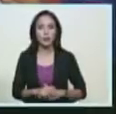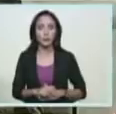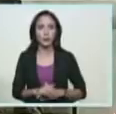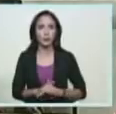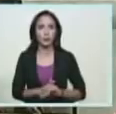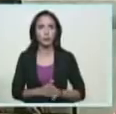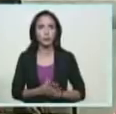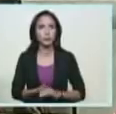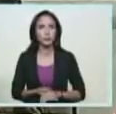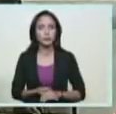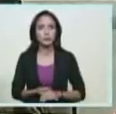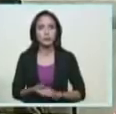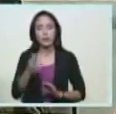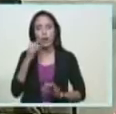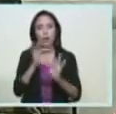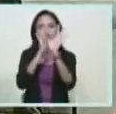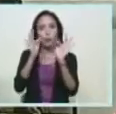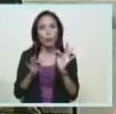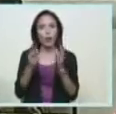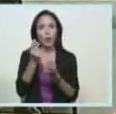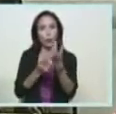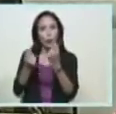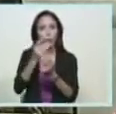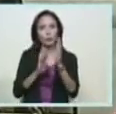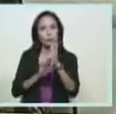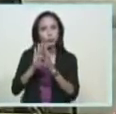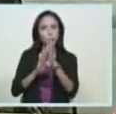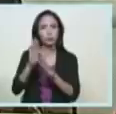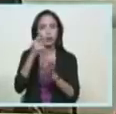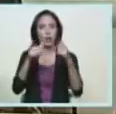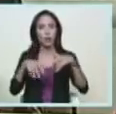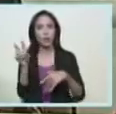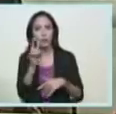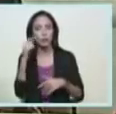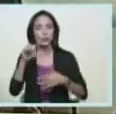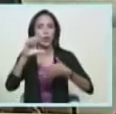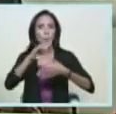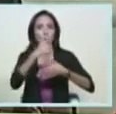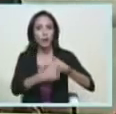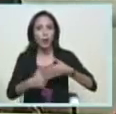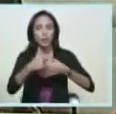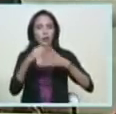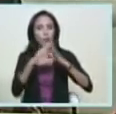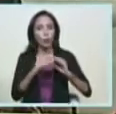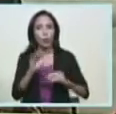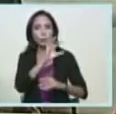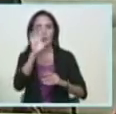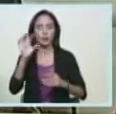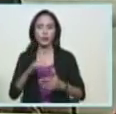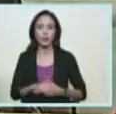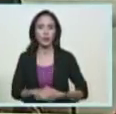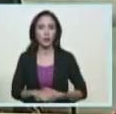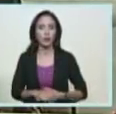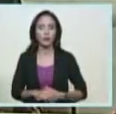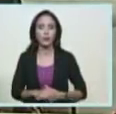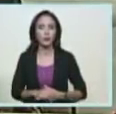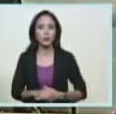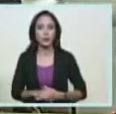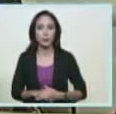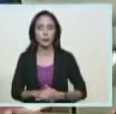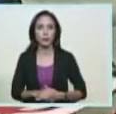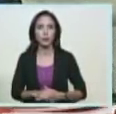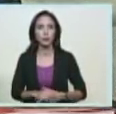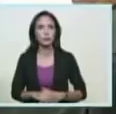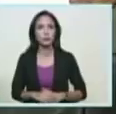pensadores económicos economistas de venezuela de américa latina de américa del sur